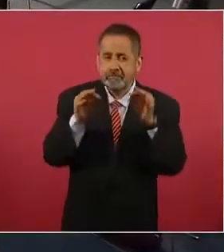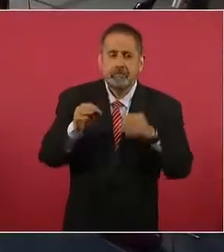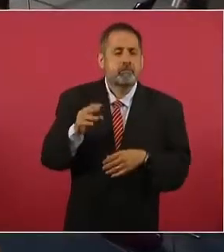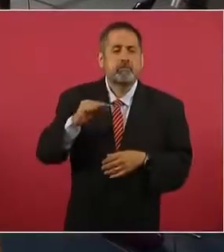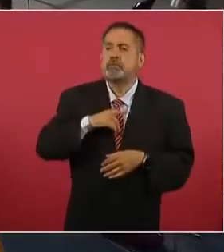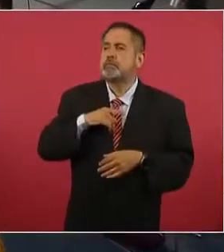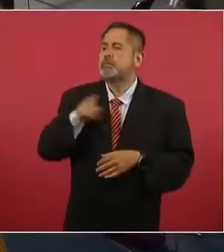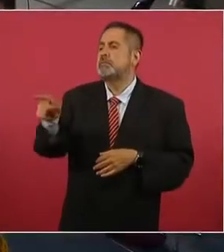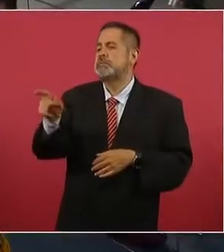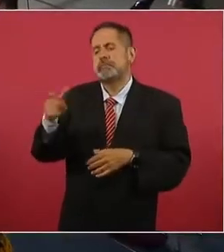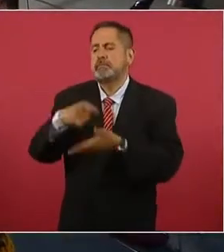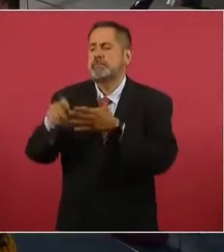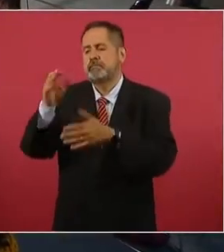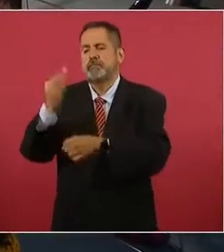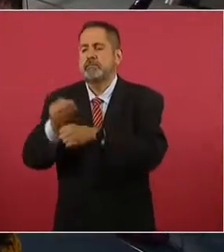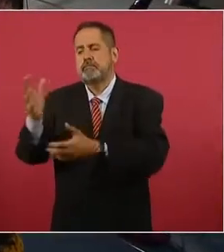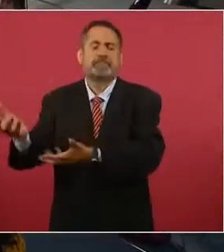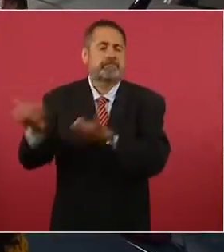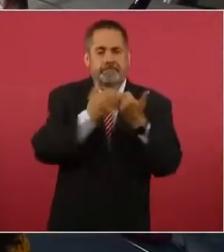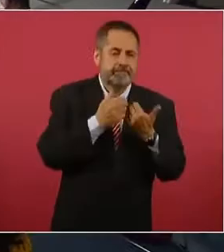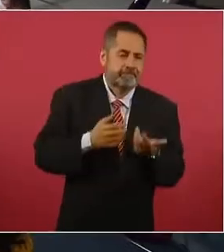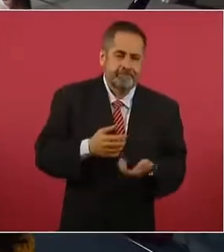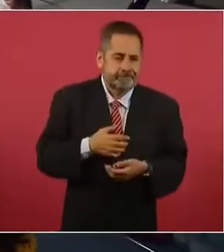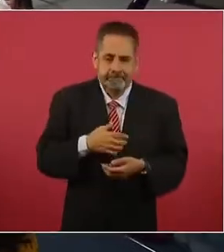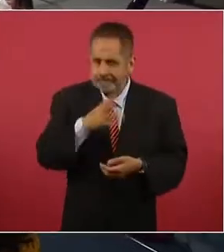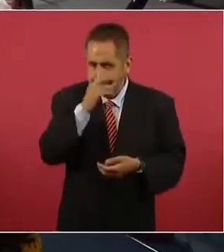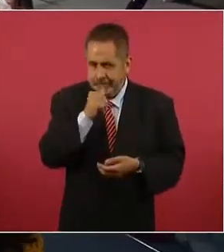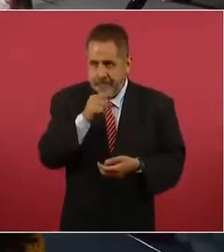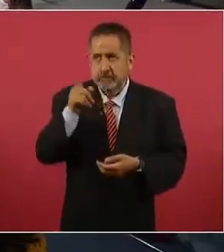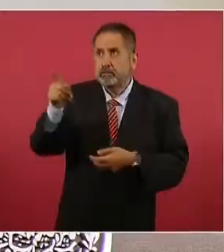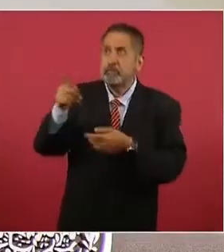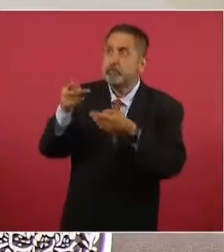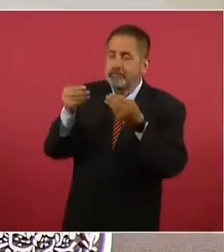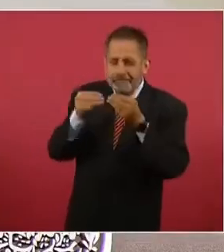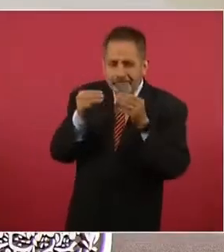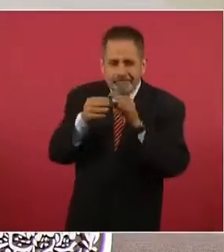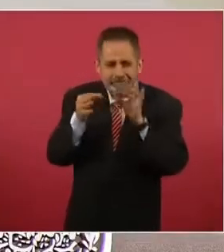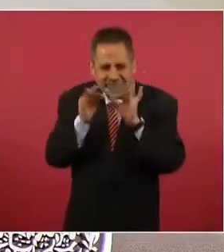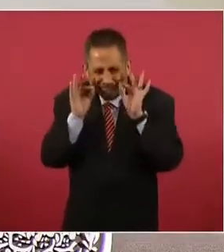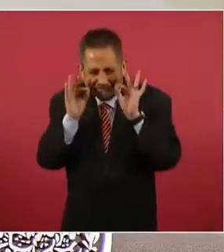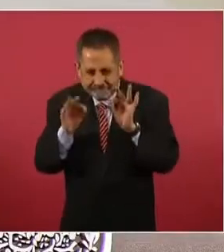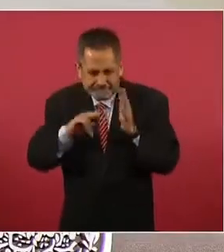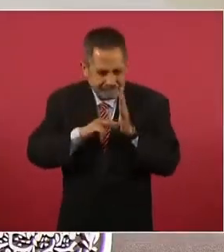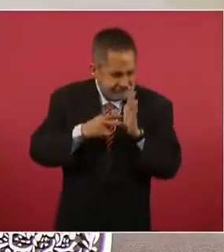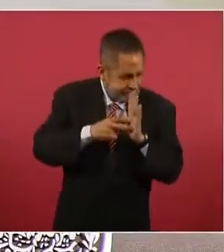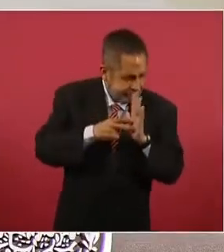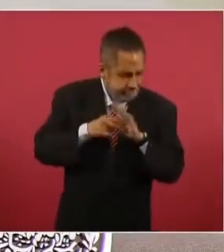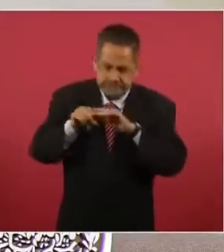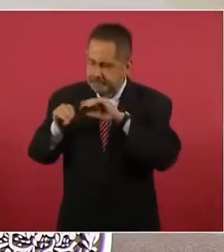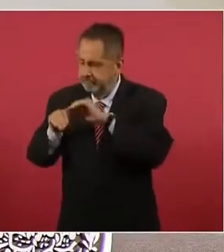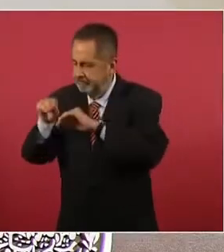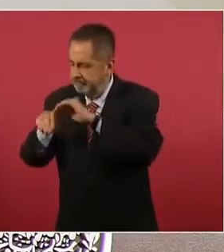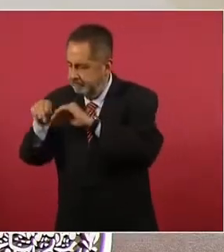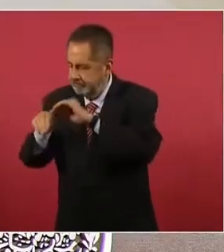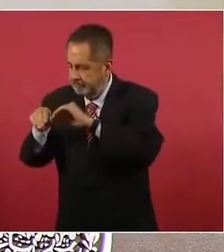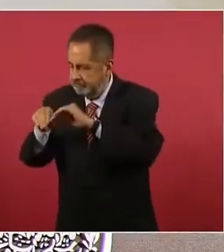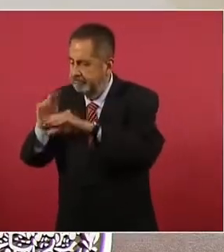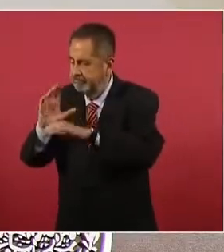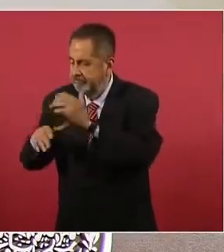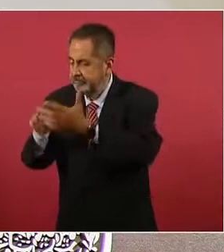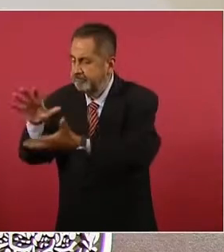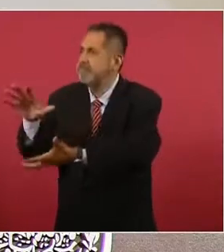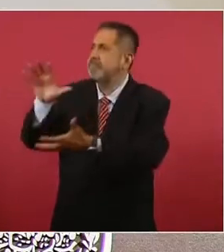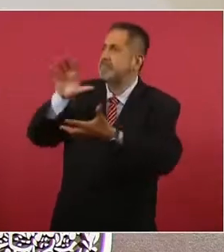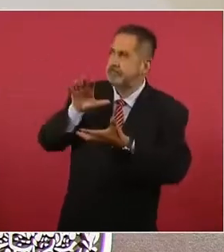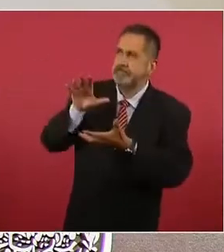yo diga quiero este o quiero este, no, todo es ingeniería. Y para esto pues dan tiempos de